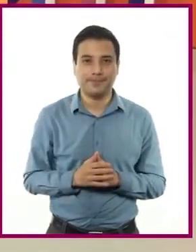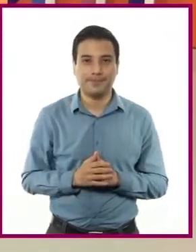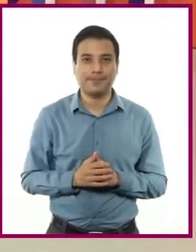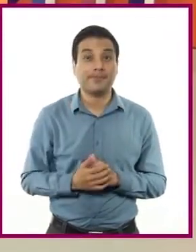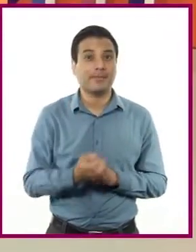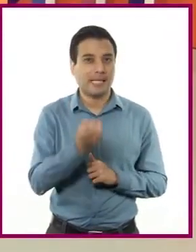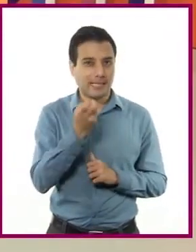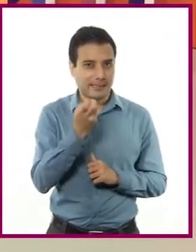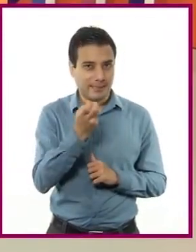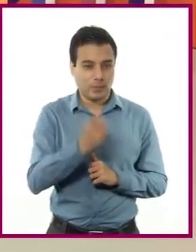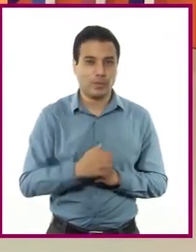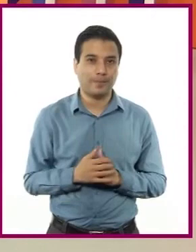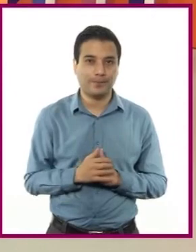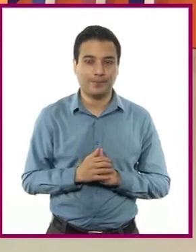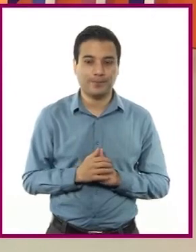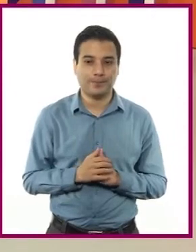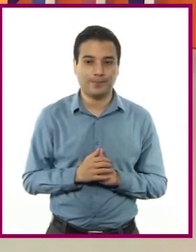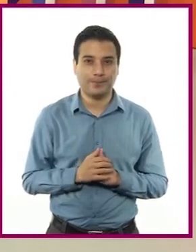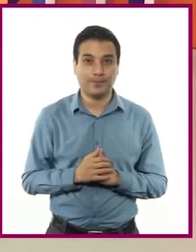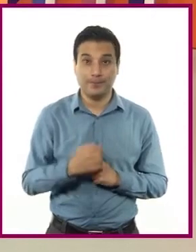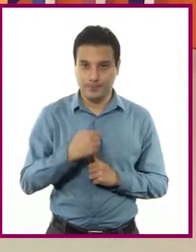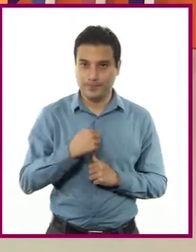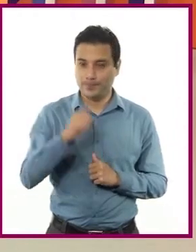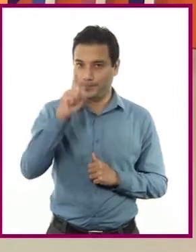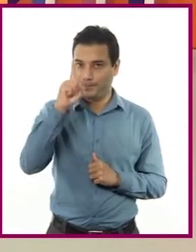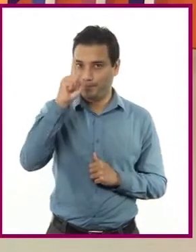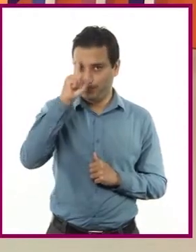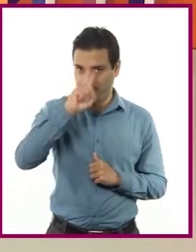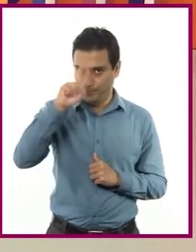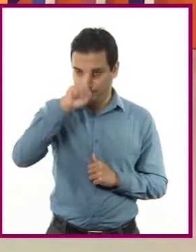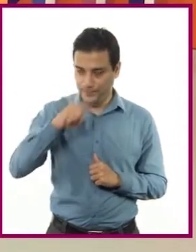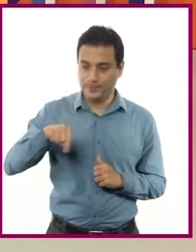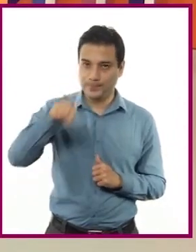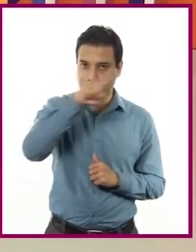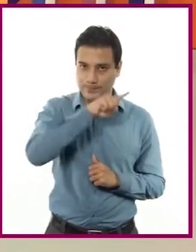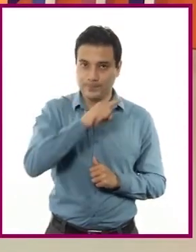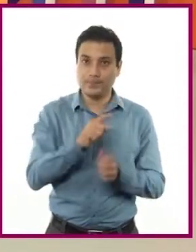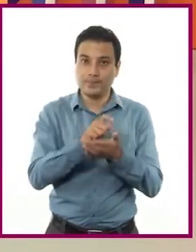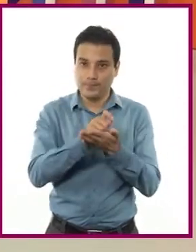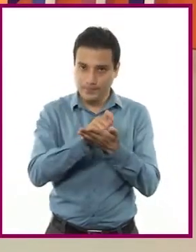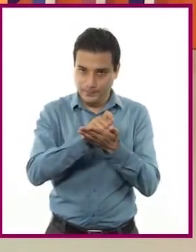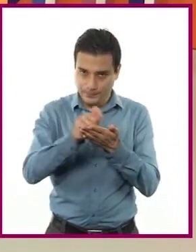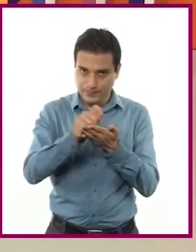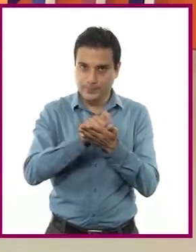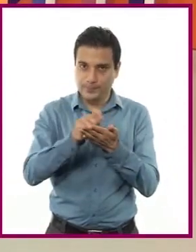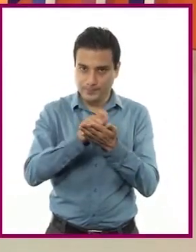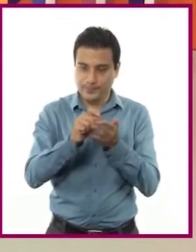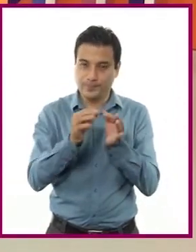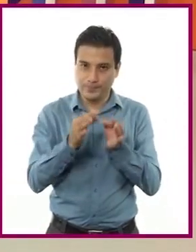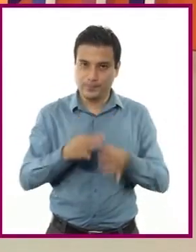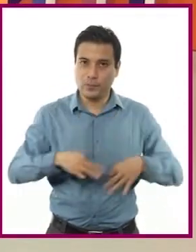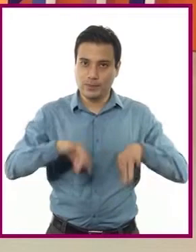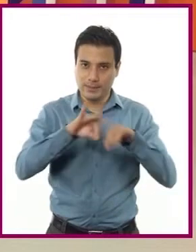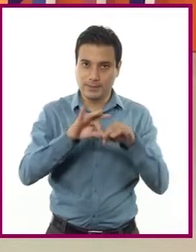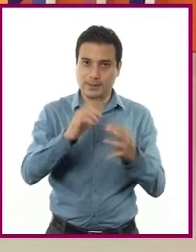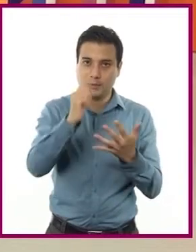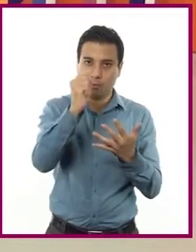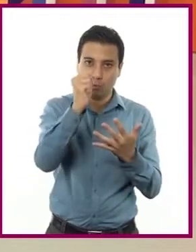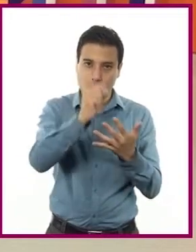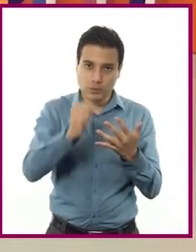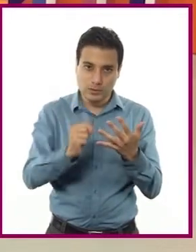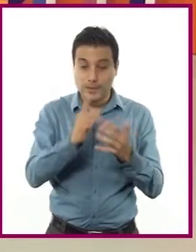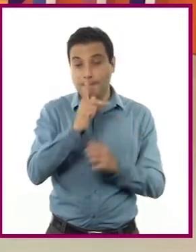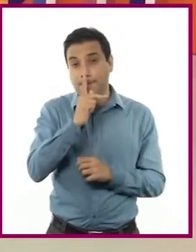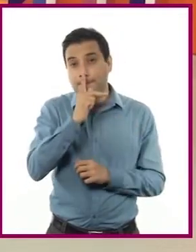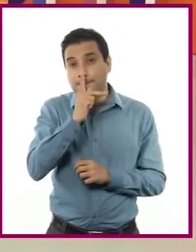Exactamente. Por eso es recomendable tomar nota de lo que consideren más importante. Pueden escribir palabras